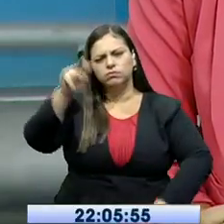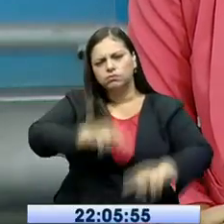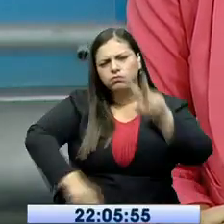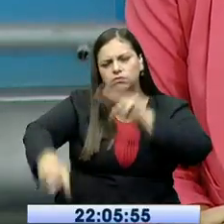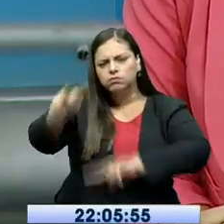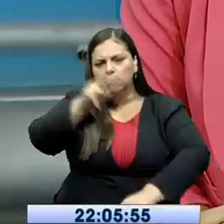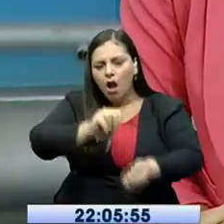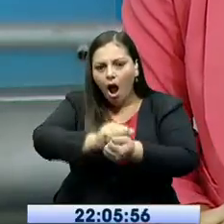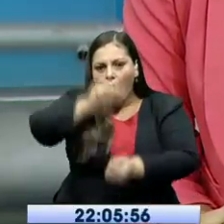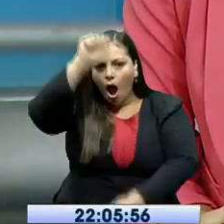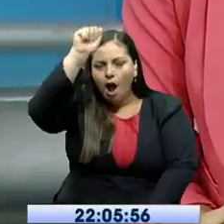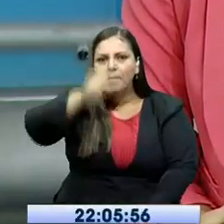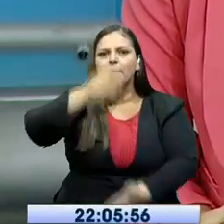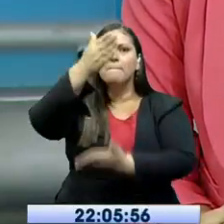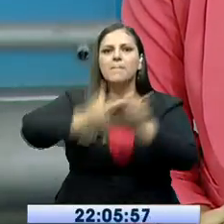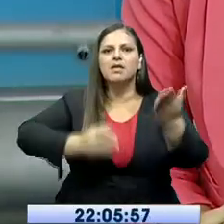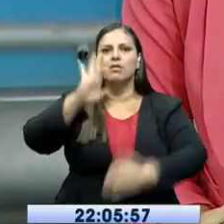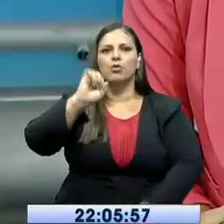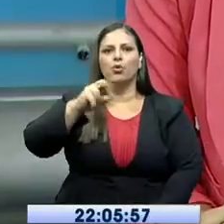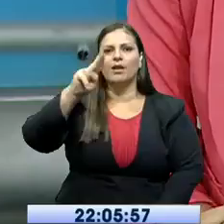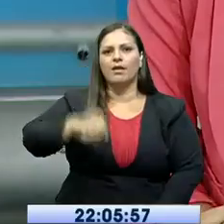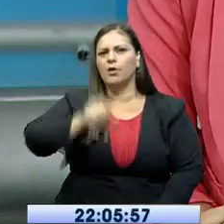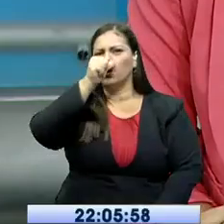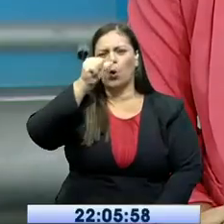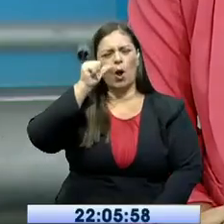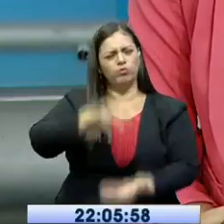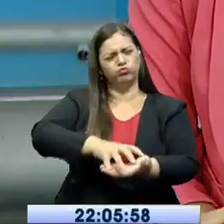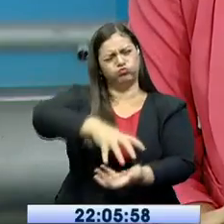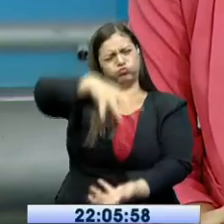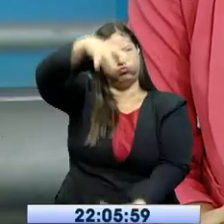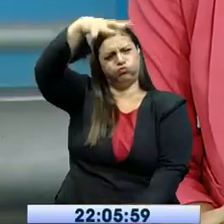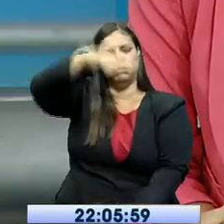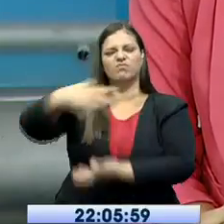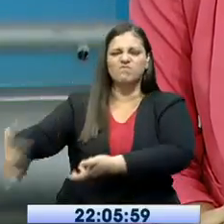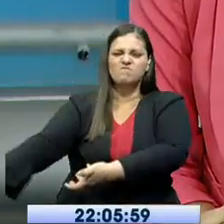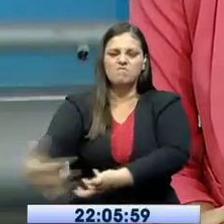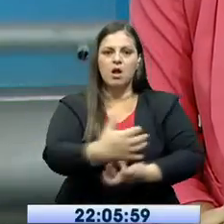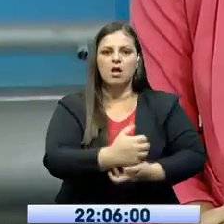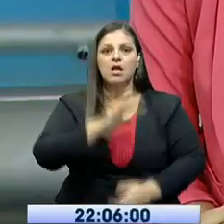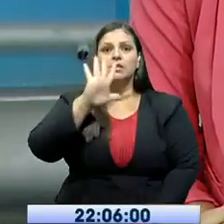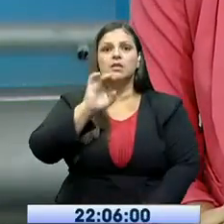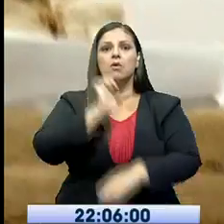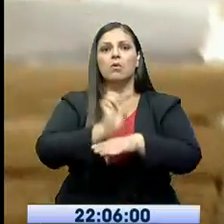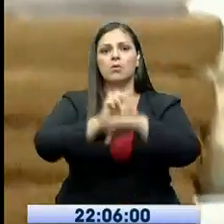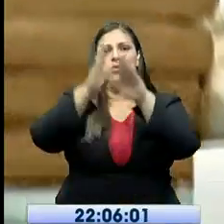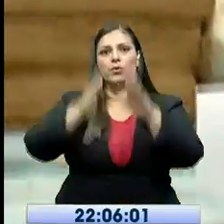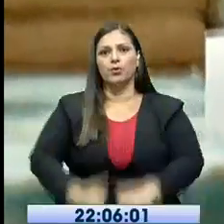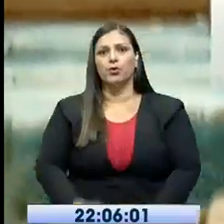provincia del Guayas. 5 ecuatorianos y 2 extranjeros fueron detenidos.